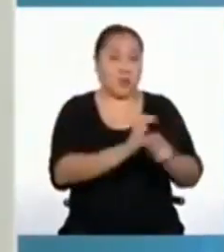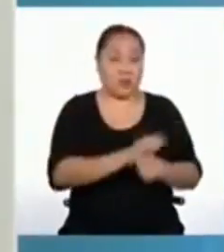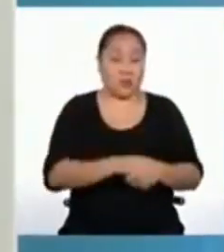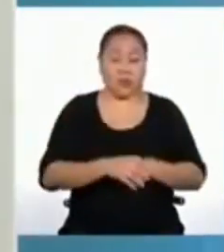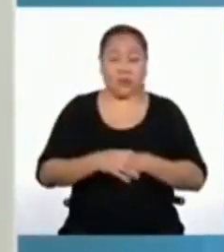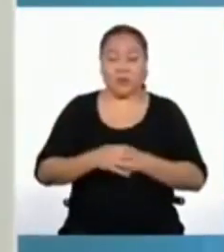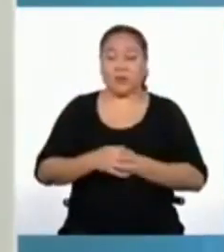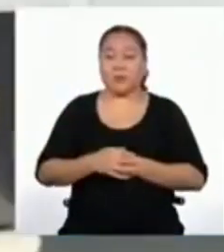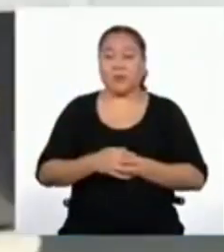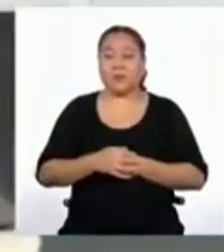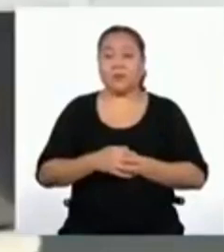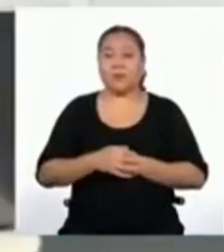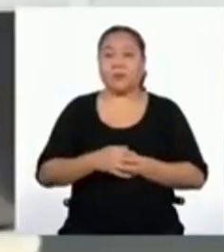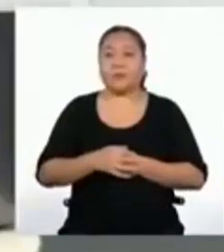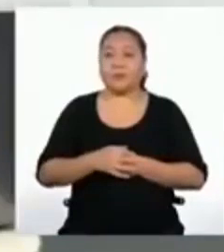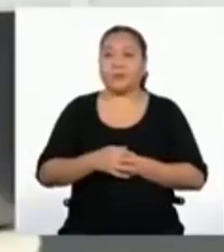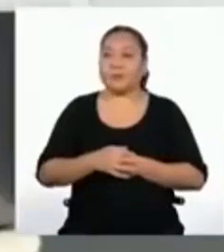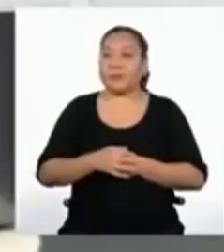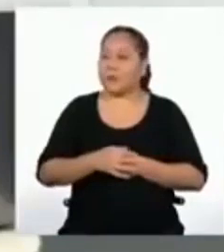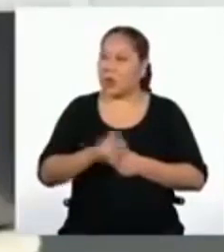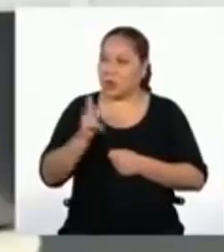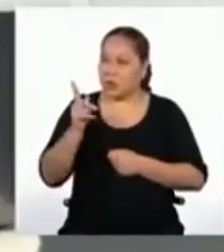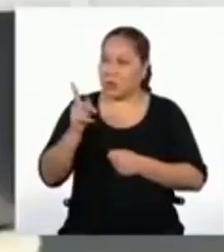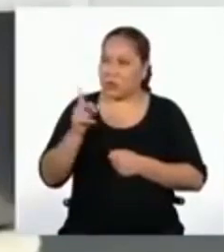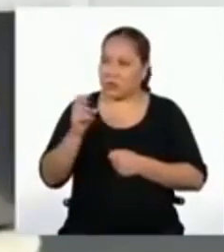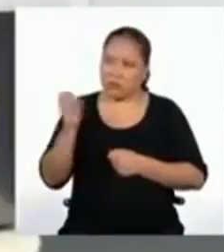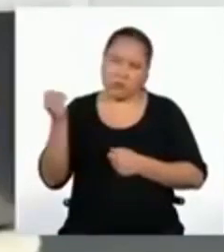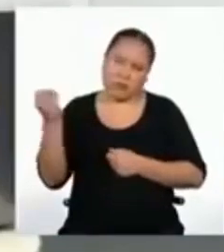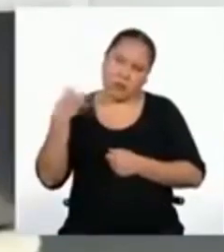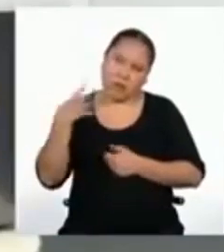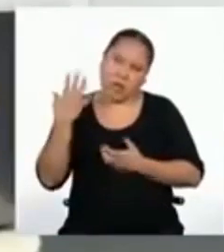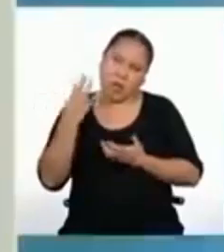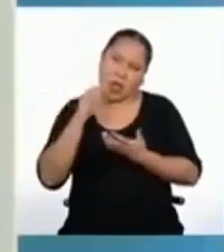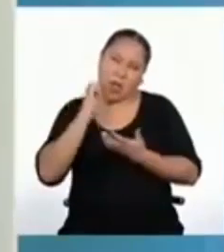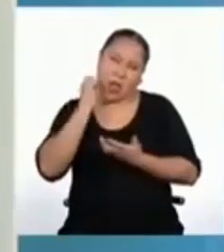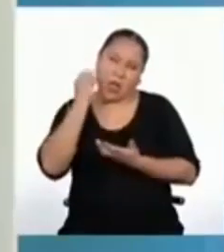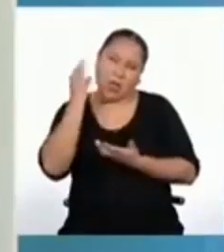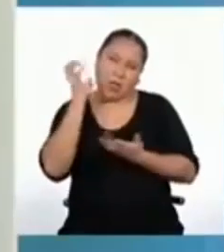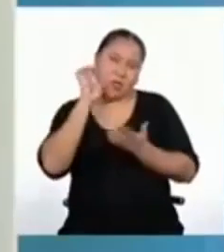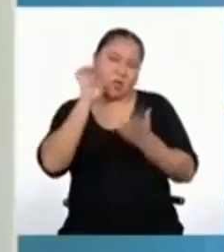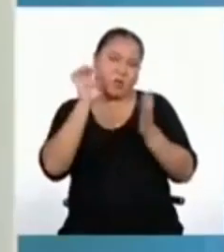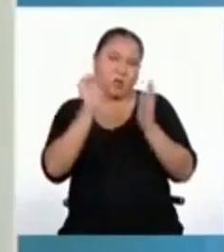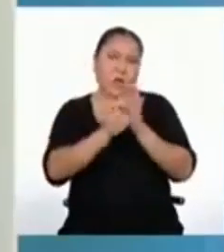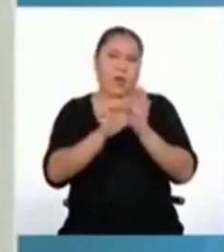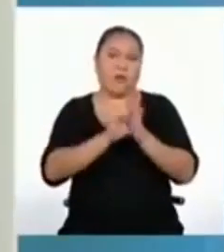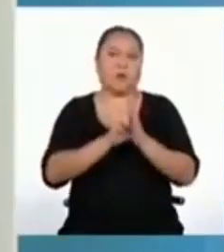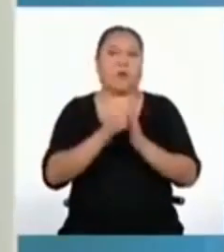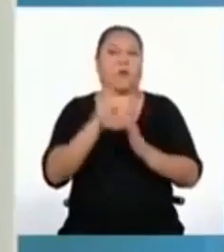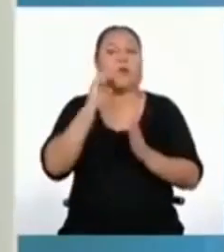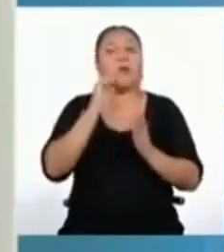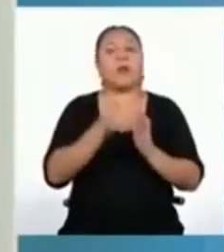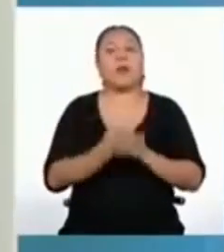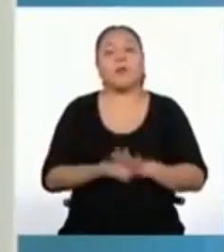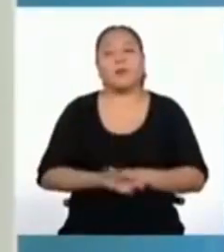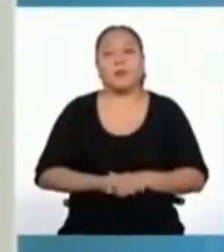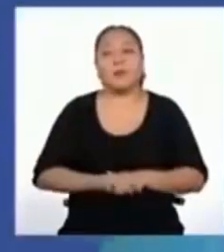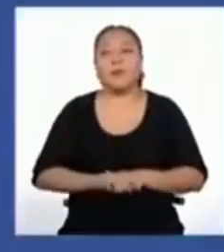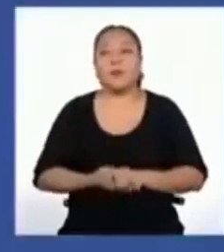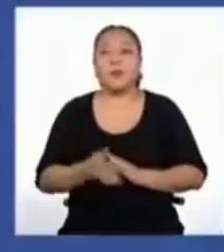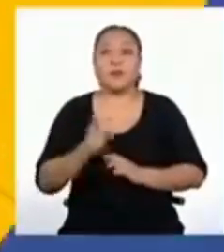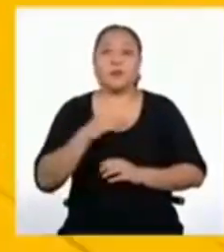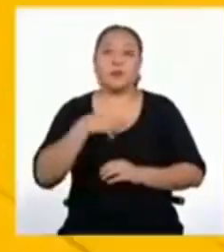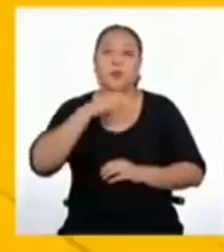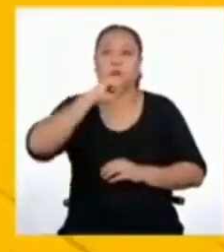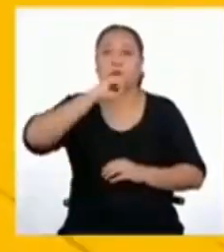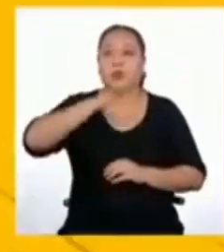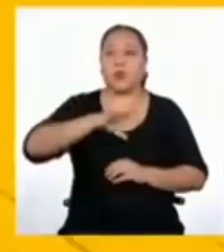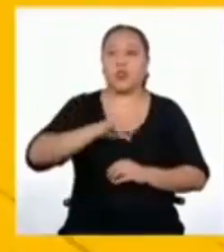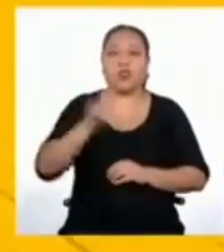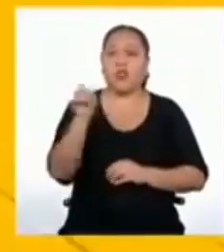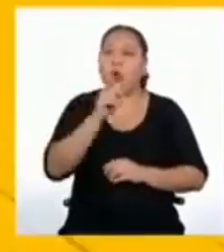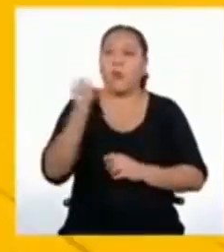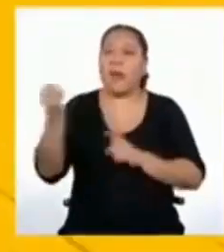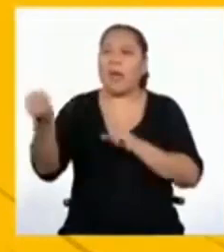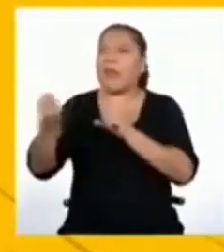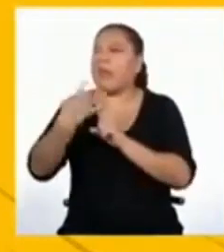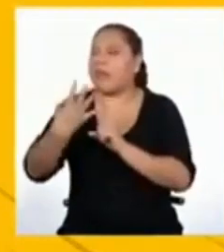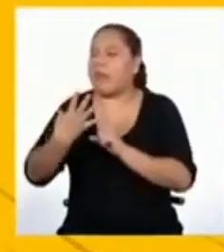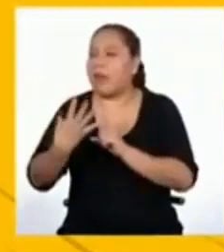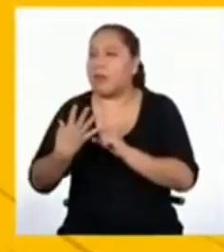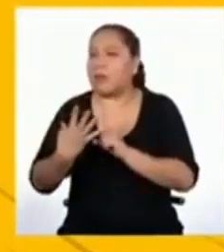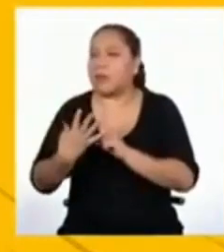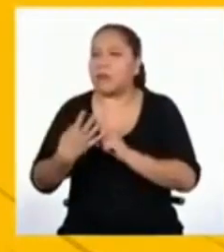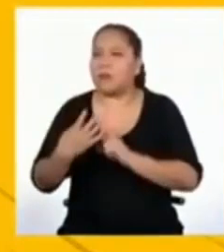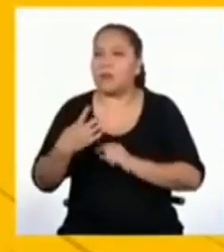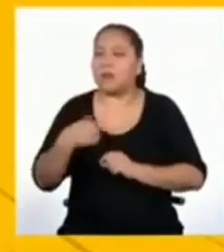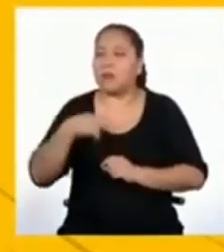las otras personas. ¿Me podría poner algunos ejemplos? Me refiero a que en vez de decir, no me grites,